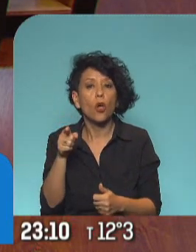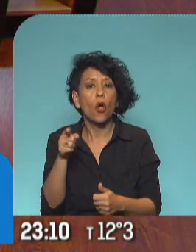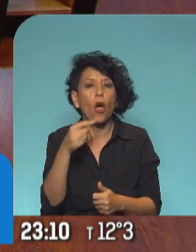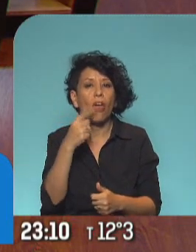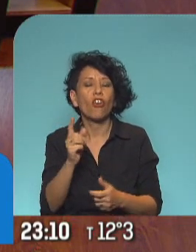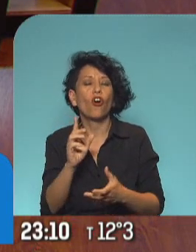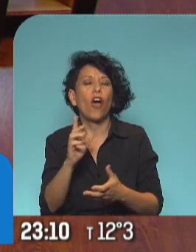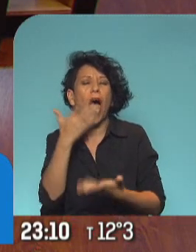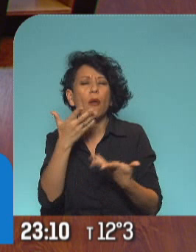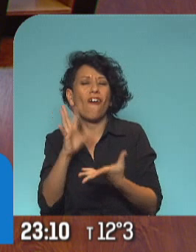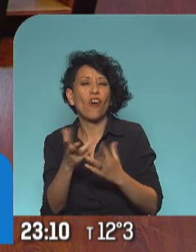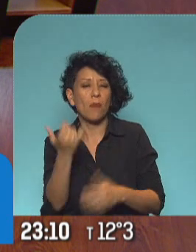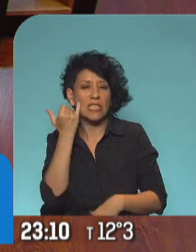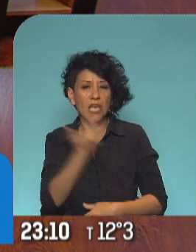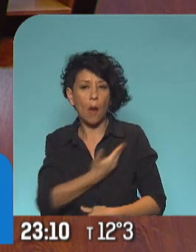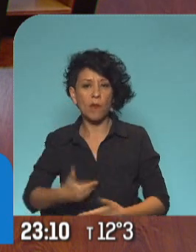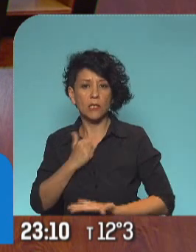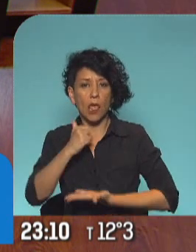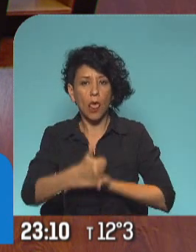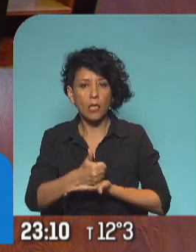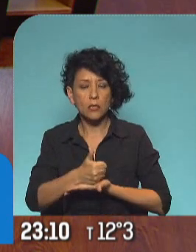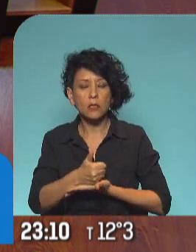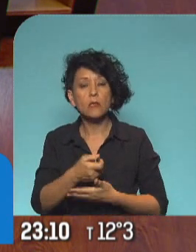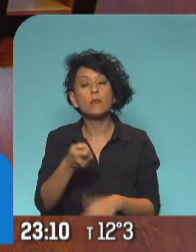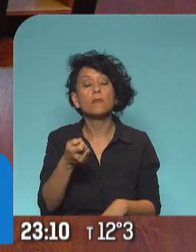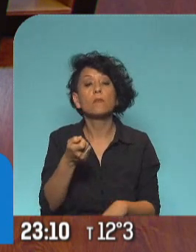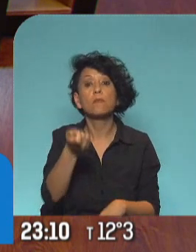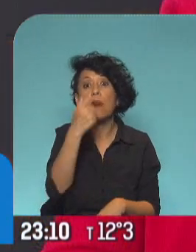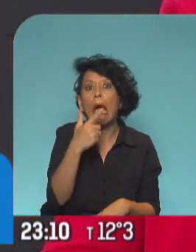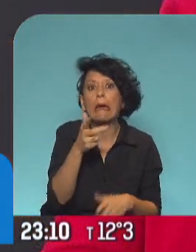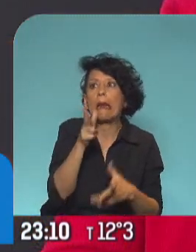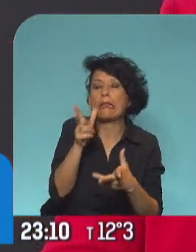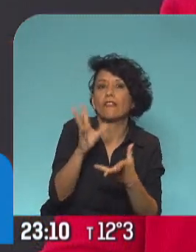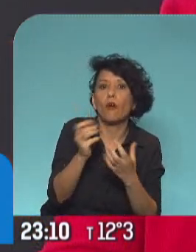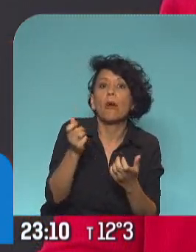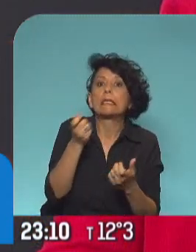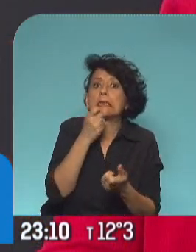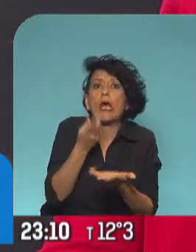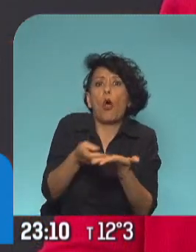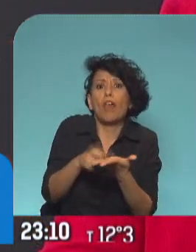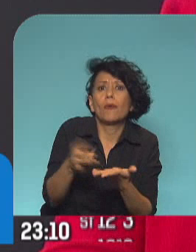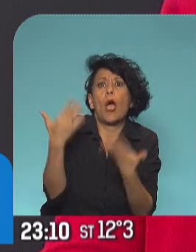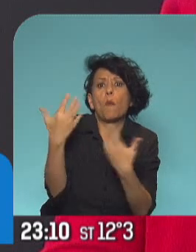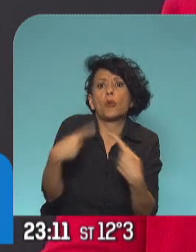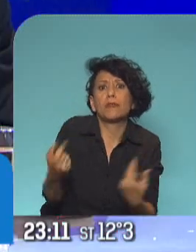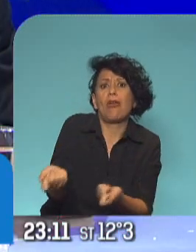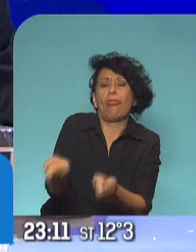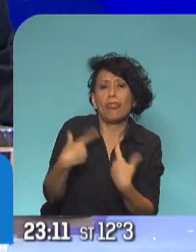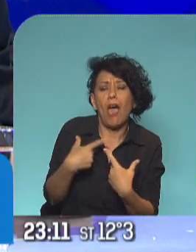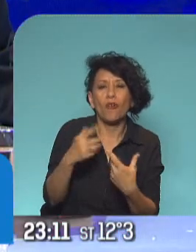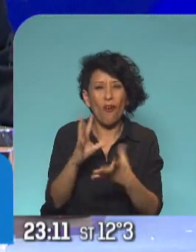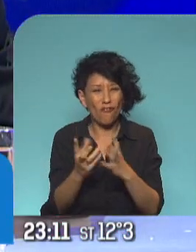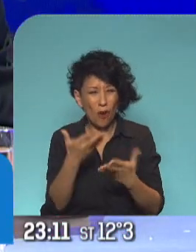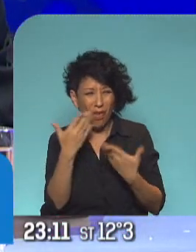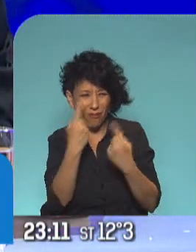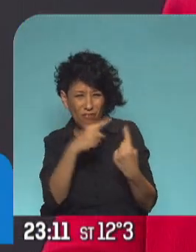la presidencia. Macri hablando de si me dan la oportunidad, digamos, como que marcaron 2 tonos diferentes. Y